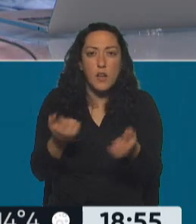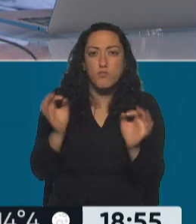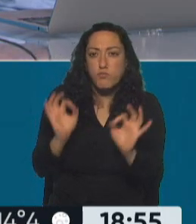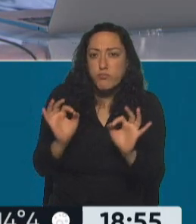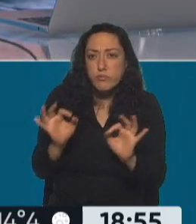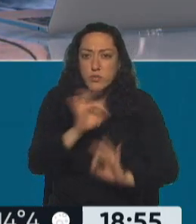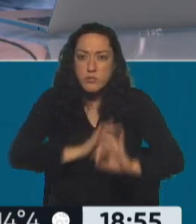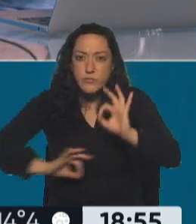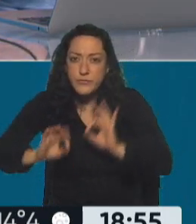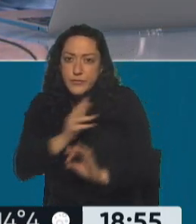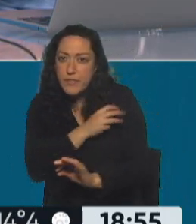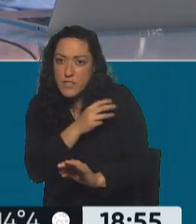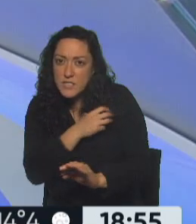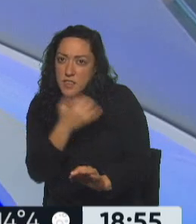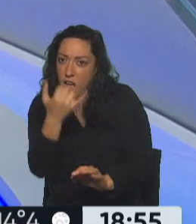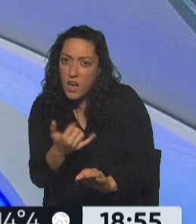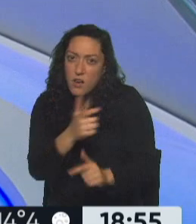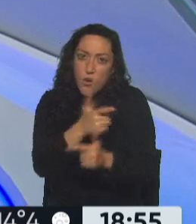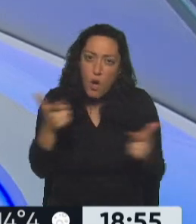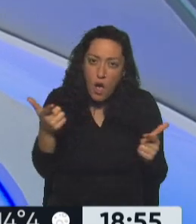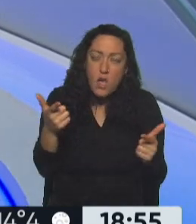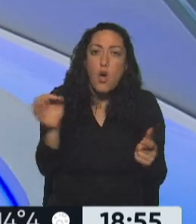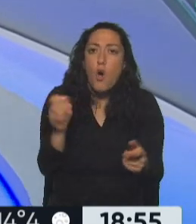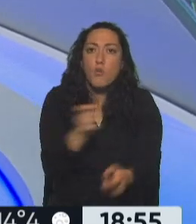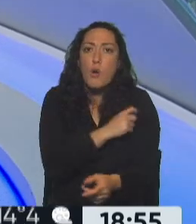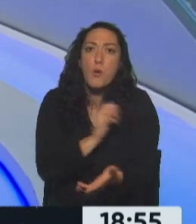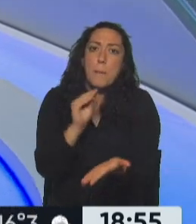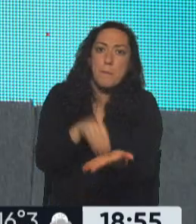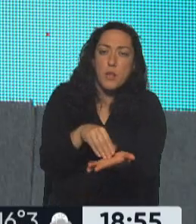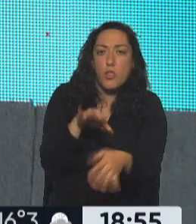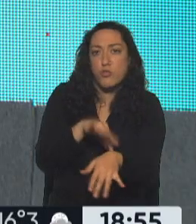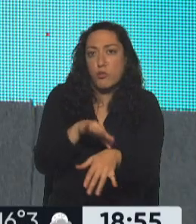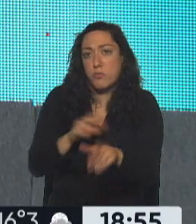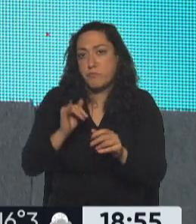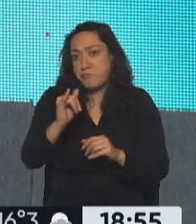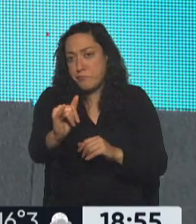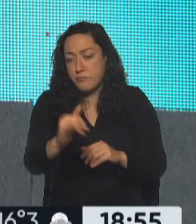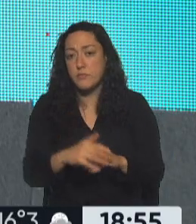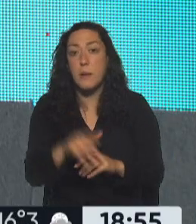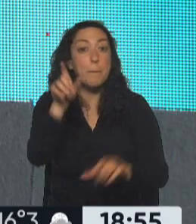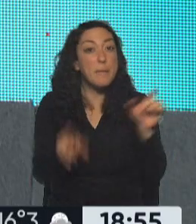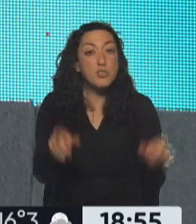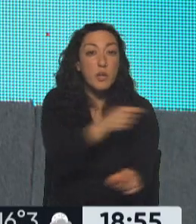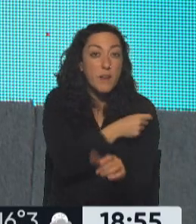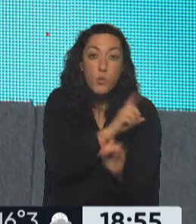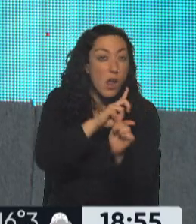necesario o no. Otra vacunación, un refuerzo de la vacunación. Doctor, por curiosidad, ¿hay registros de gente no